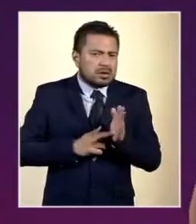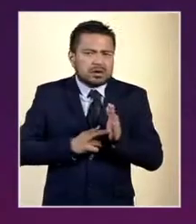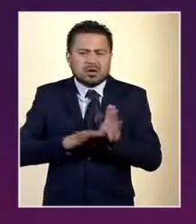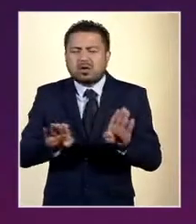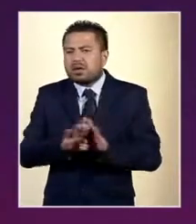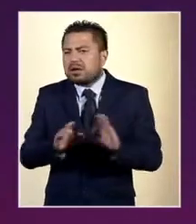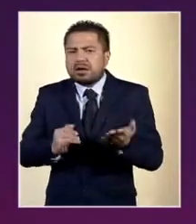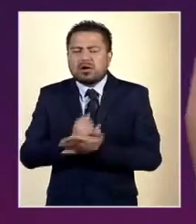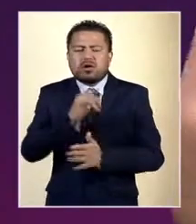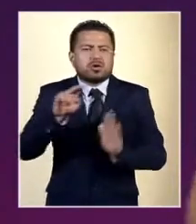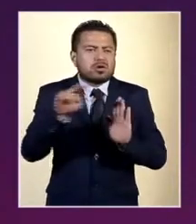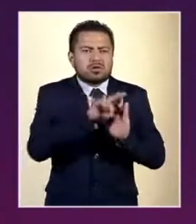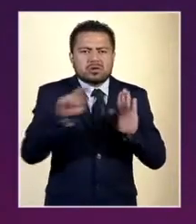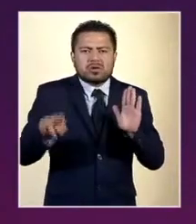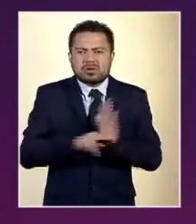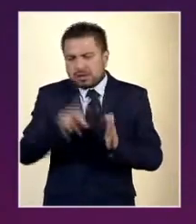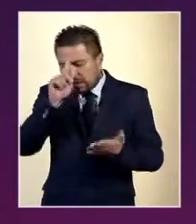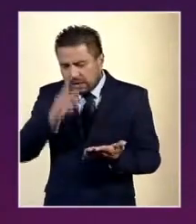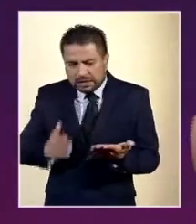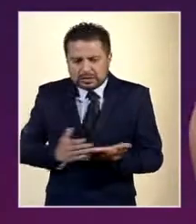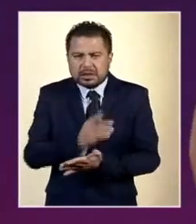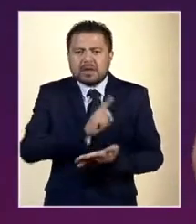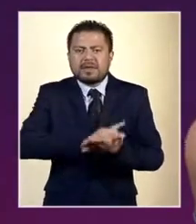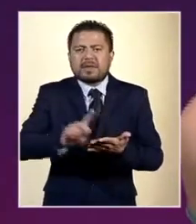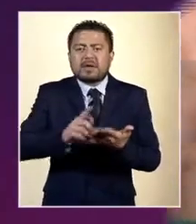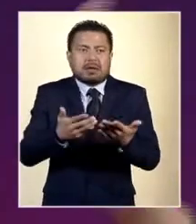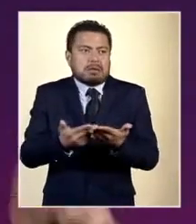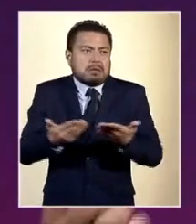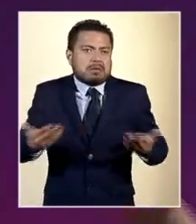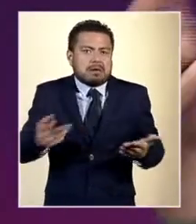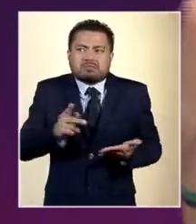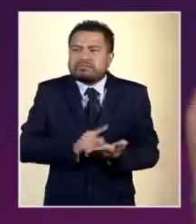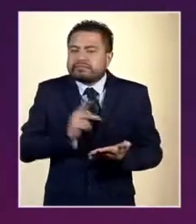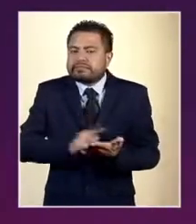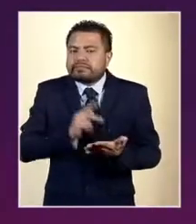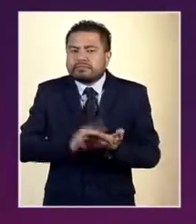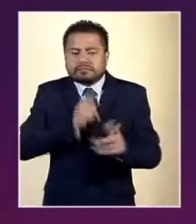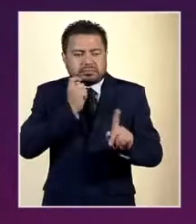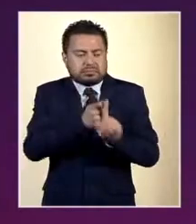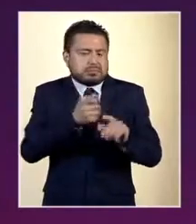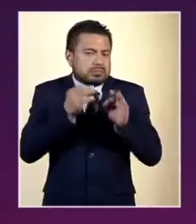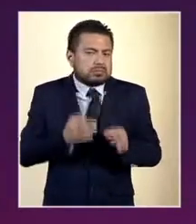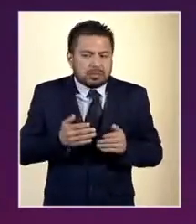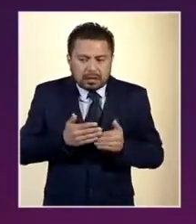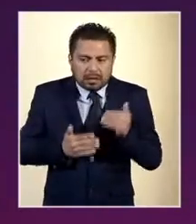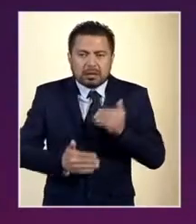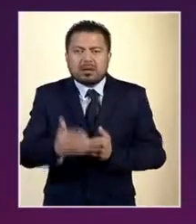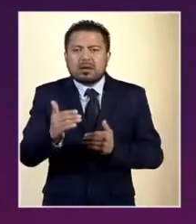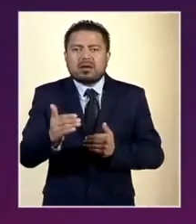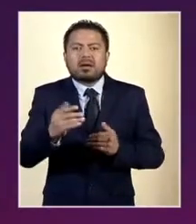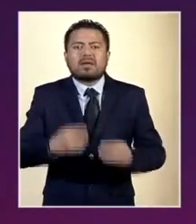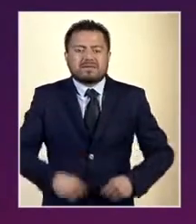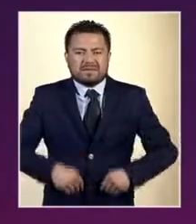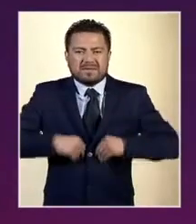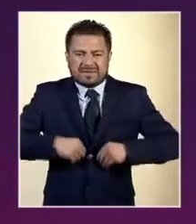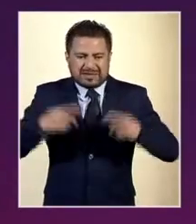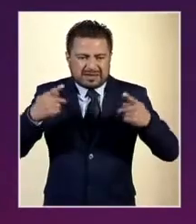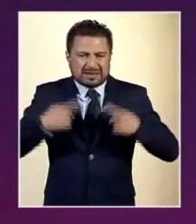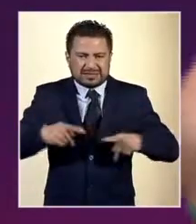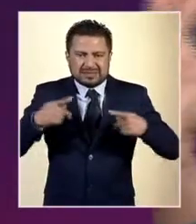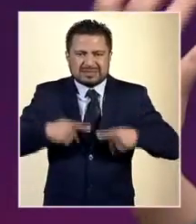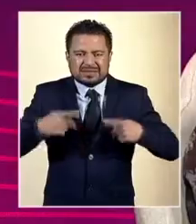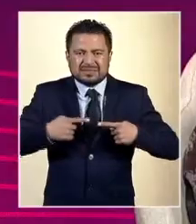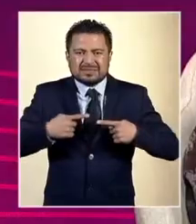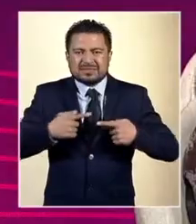definen las normas y se define el acceso a derechos. Y entonces muchas veces estas realidades que viven las personas